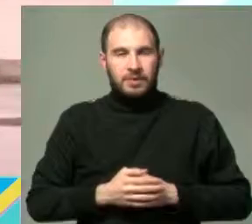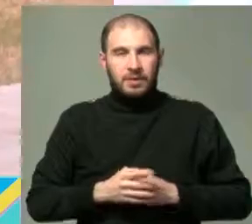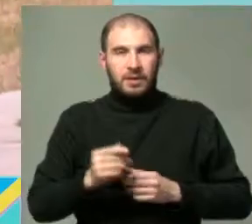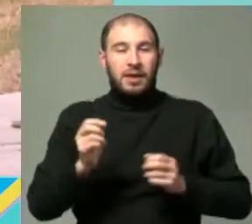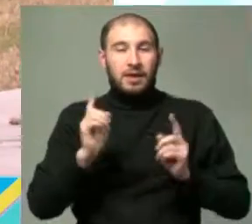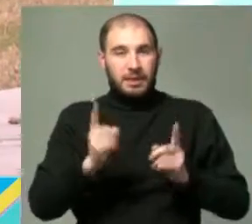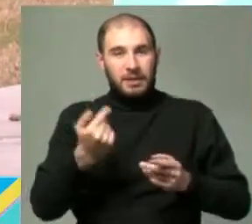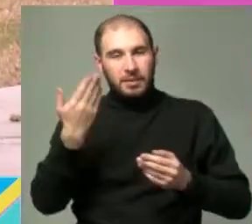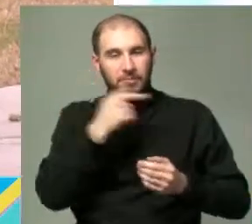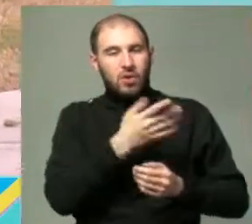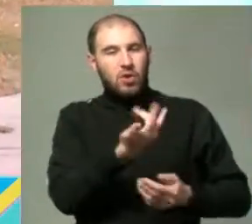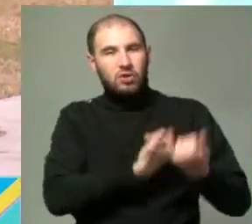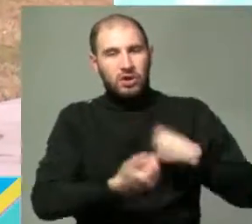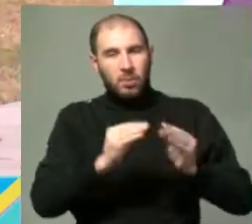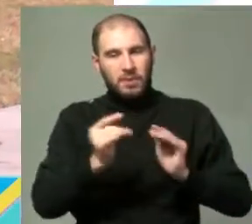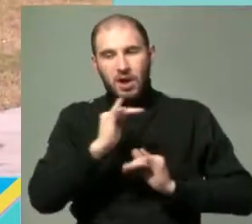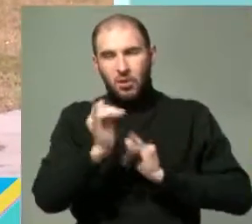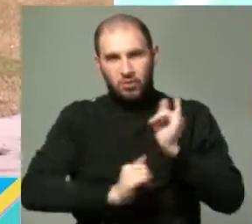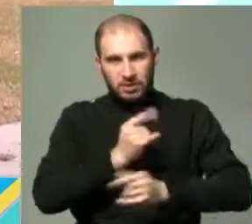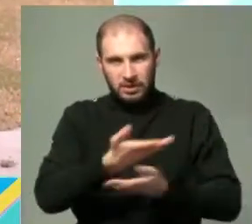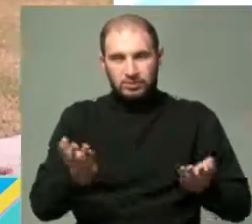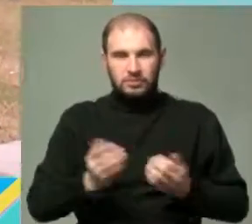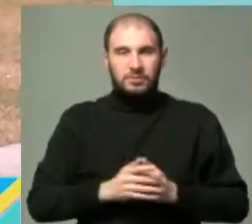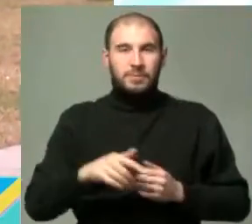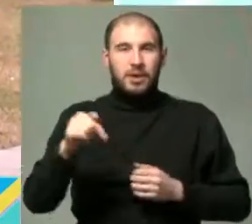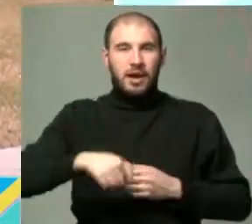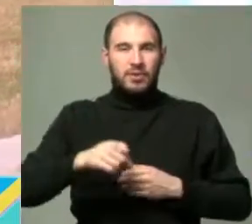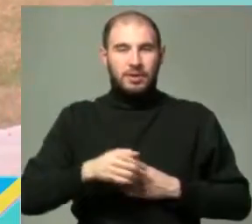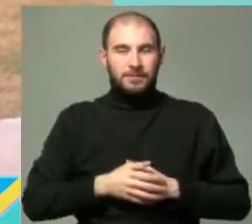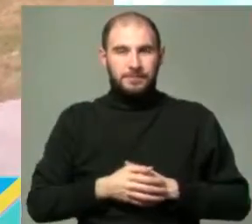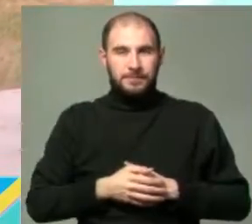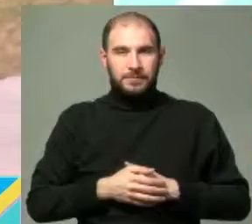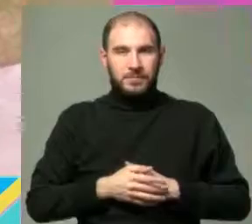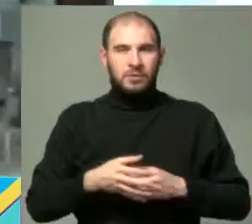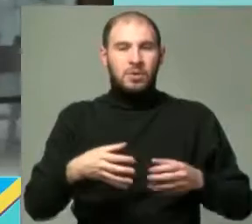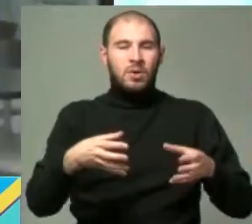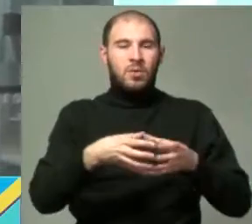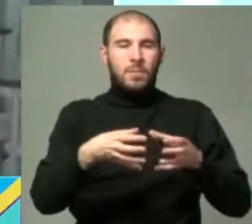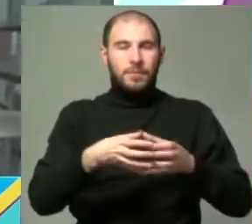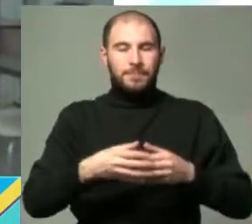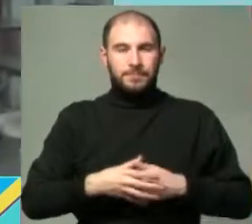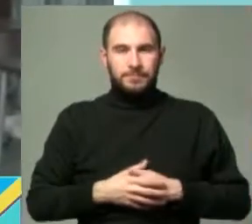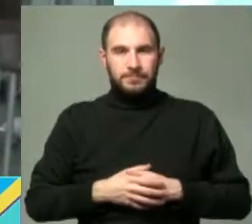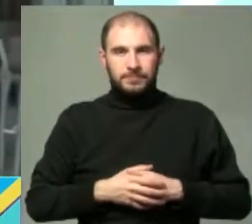referido a lo que tú comentabas a los colegas, hoy en día no es un grupo